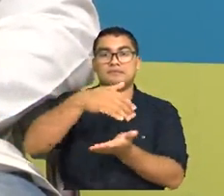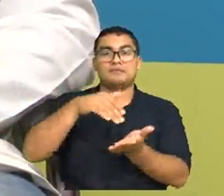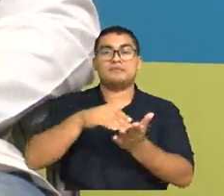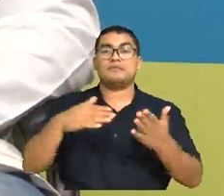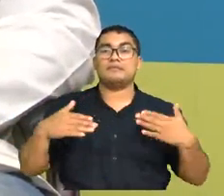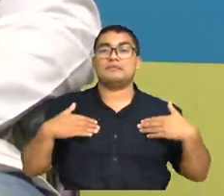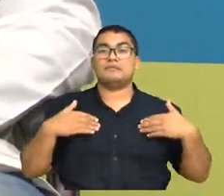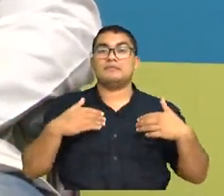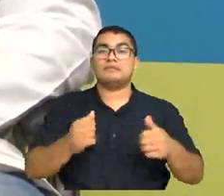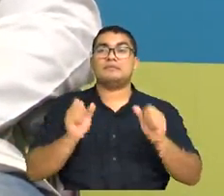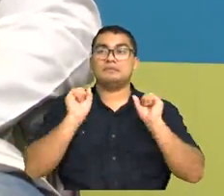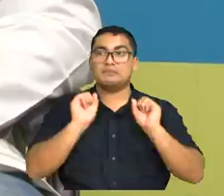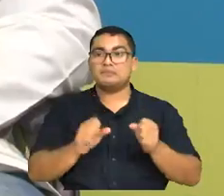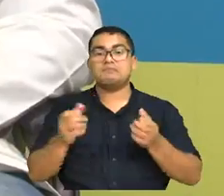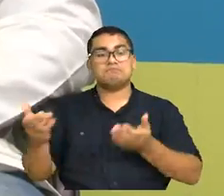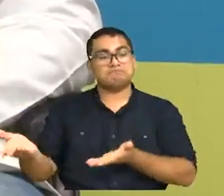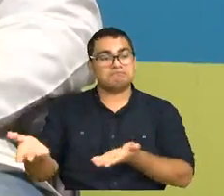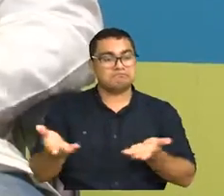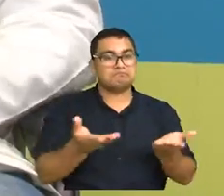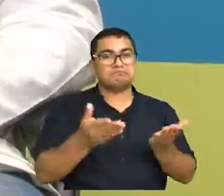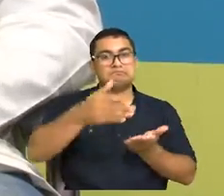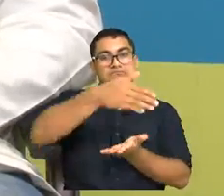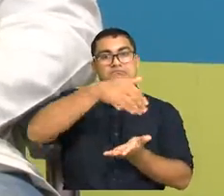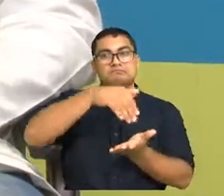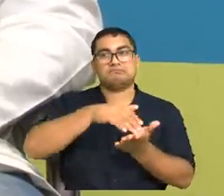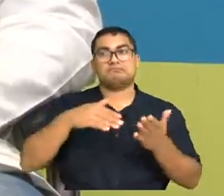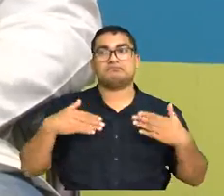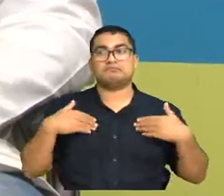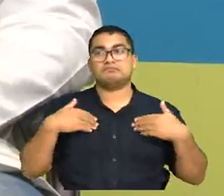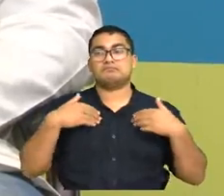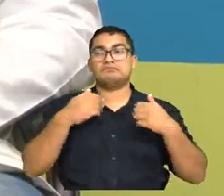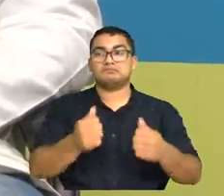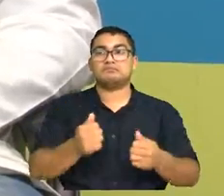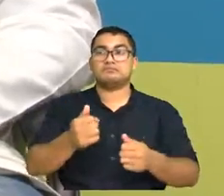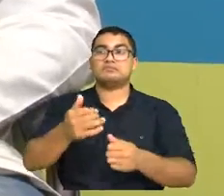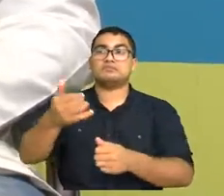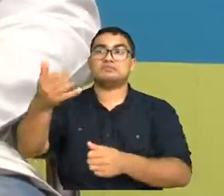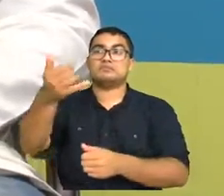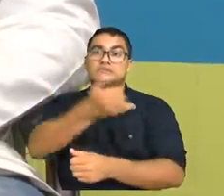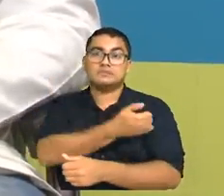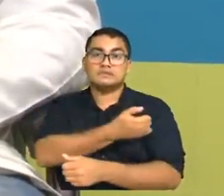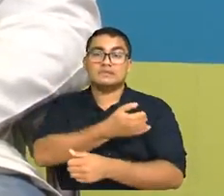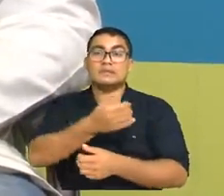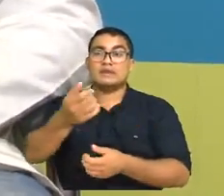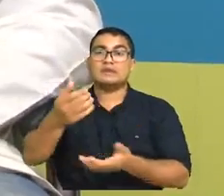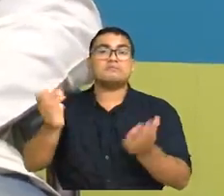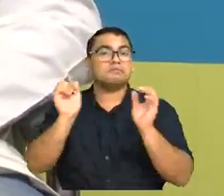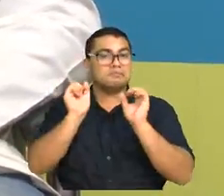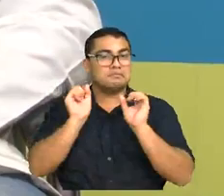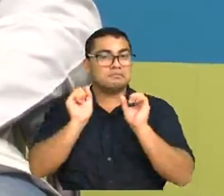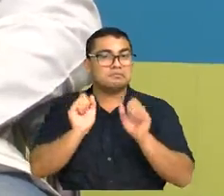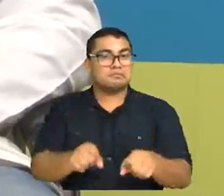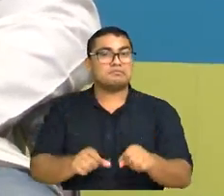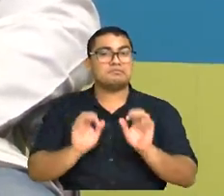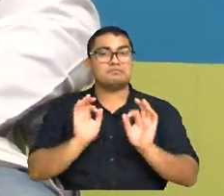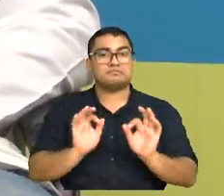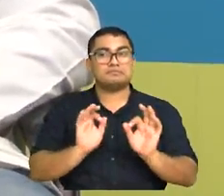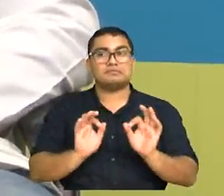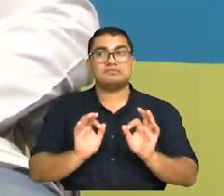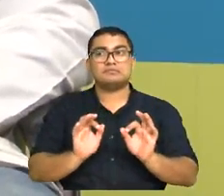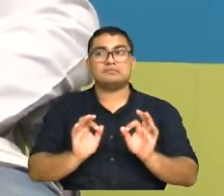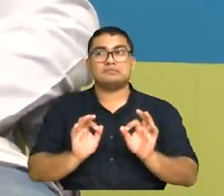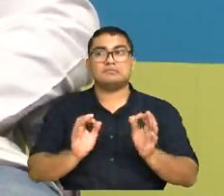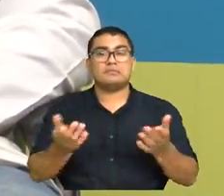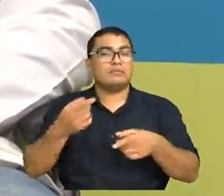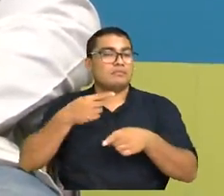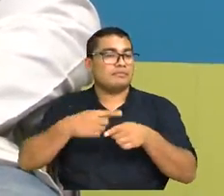permanentes. Pueden llegar... Y solo llegan a decir que necesitan tal vacuna y se le coloca inmediatamente. No tiene